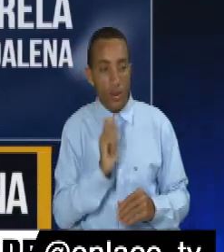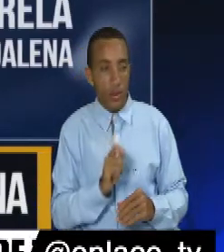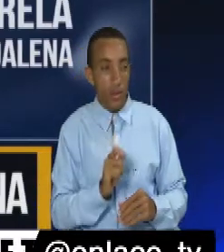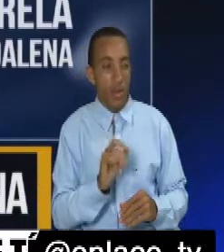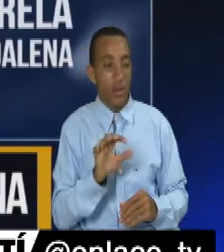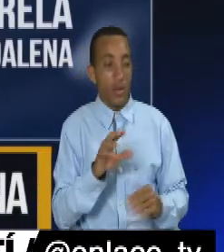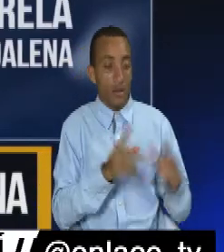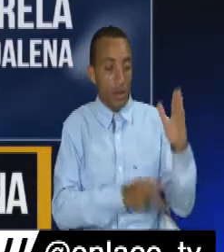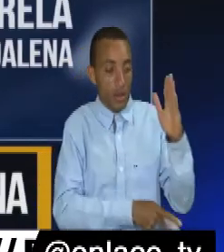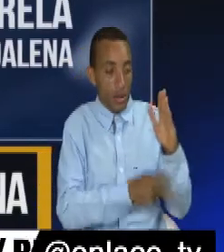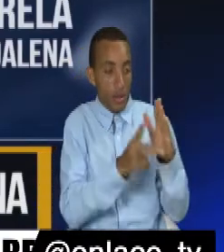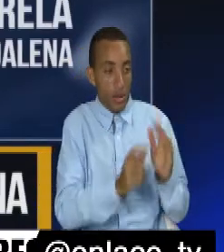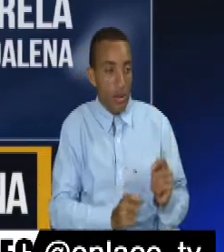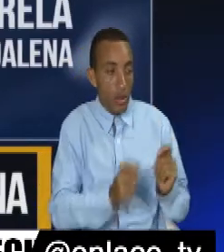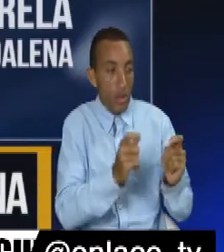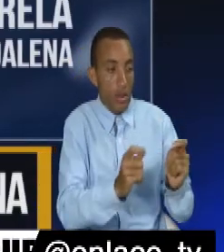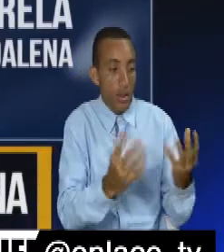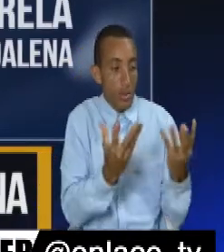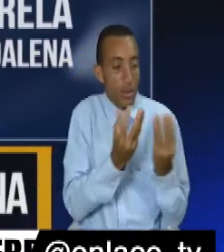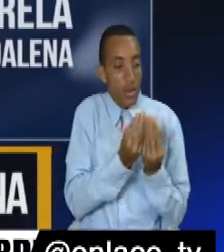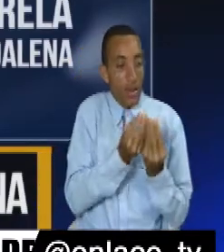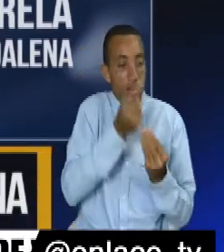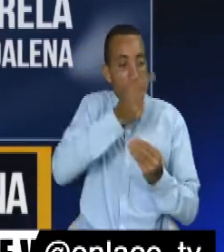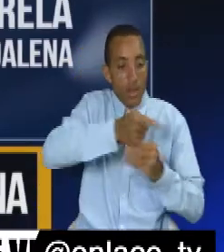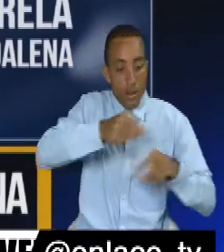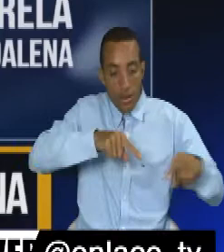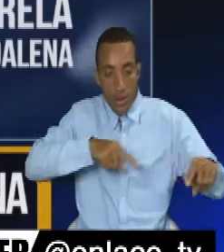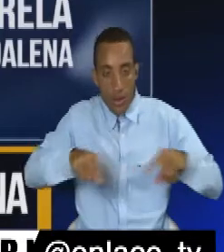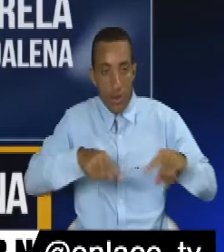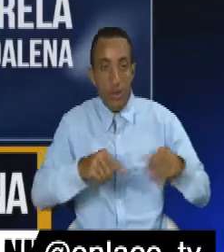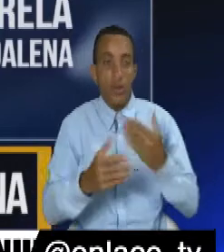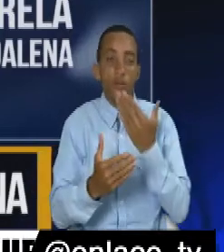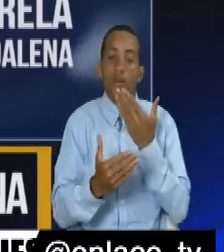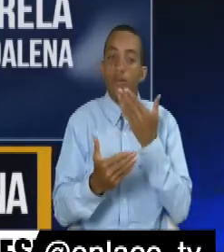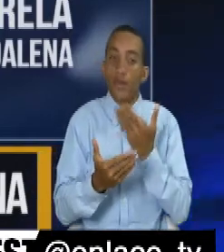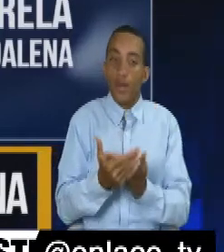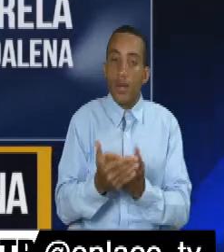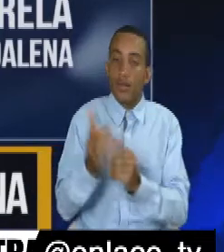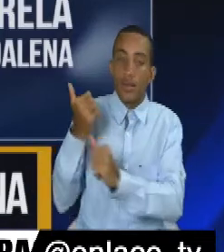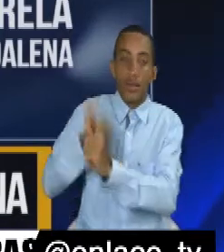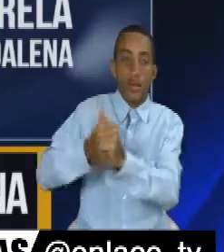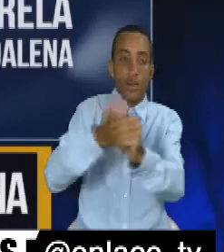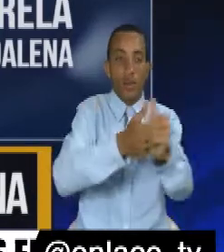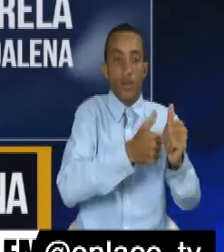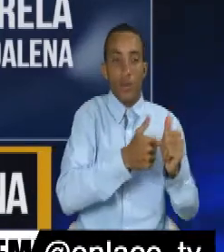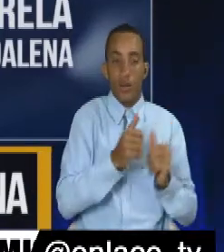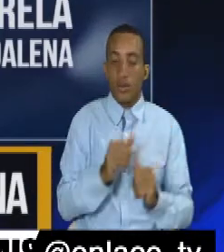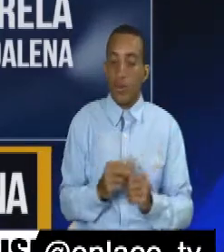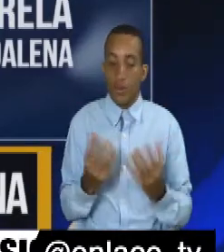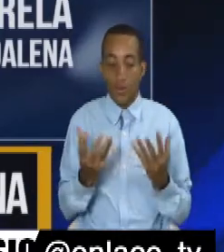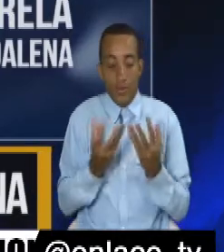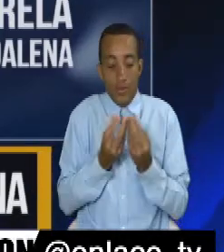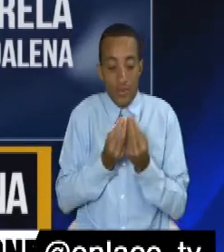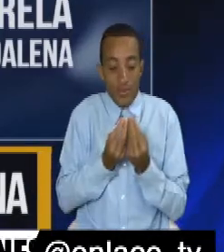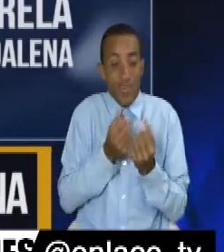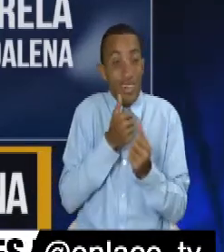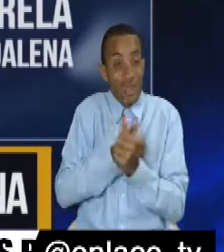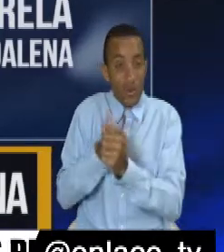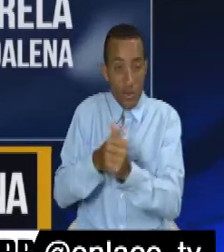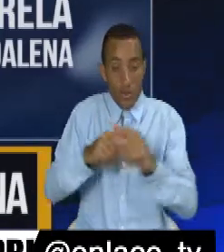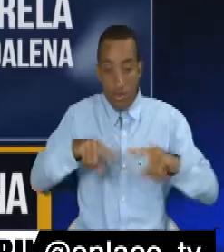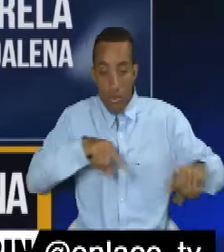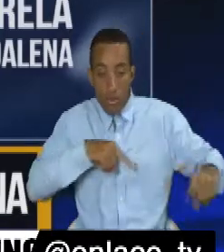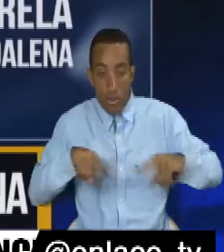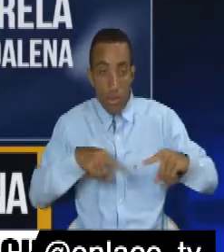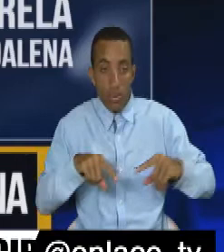de vida ante la Junta Directiva, y bueno, también muy agradecido con cada uno de los miembros de la Junta Directiva, sobre